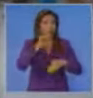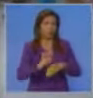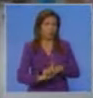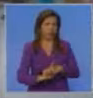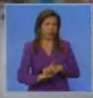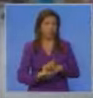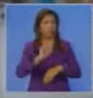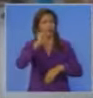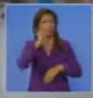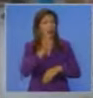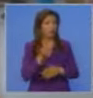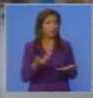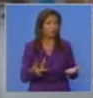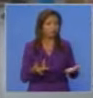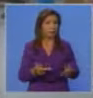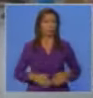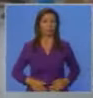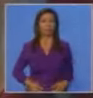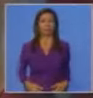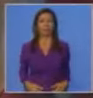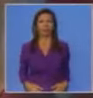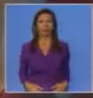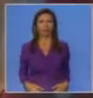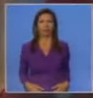Jorge Rodríguez, 24 horas.